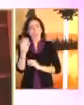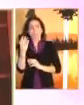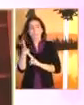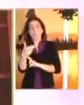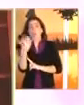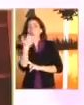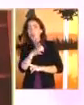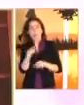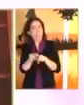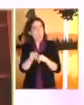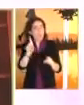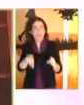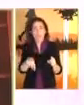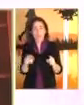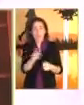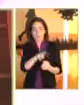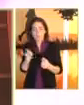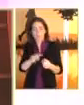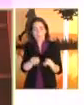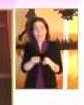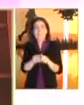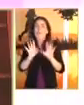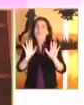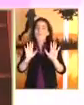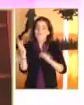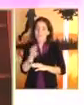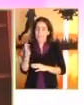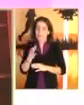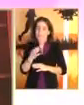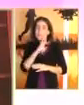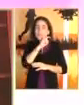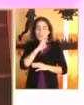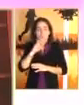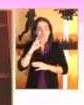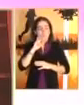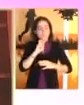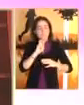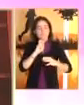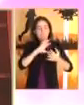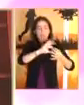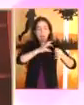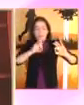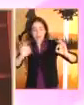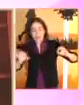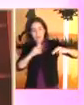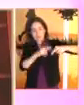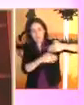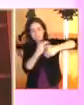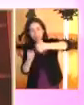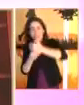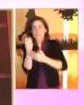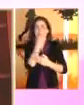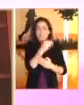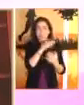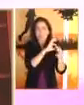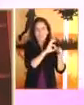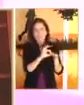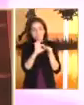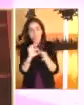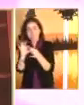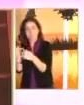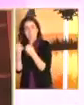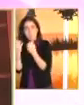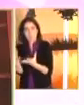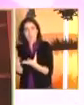mismo siempre y cuando se conserve la cadena de frío y se haya hecho los procedimientos higiénicos sanitarios pertinentes. Pero el